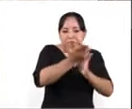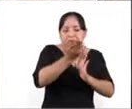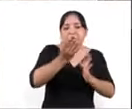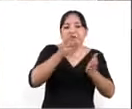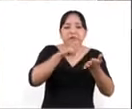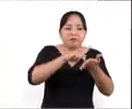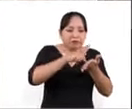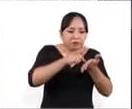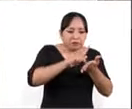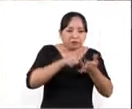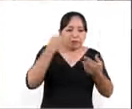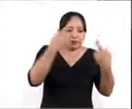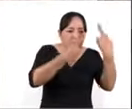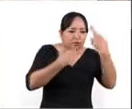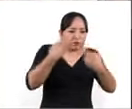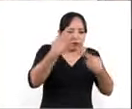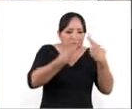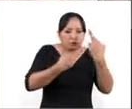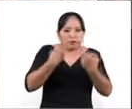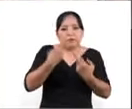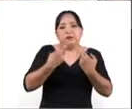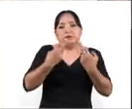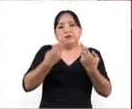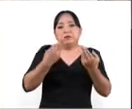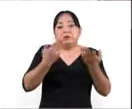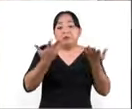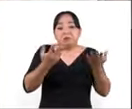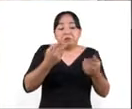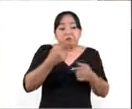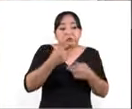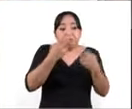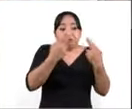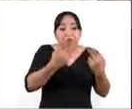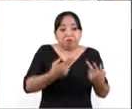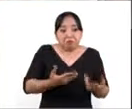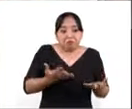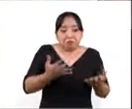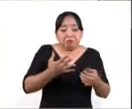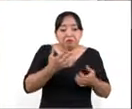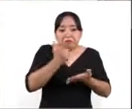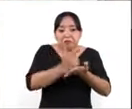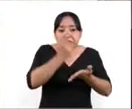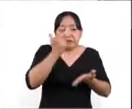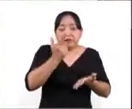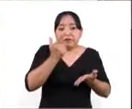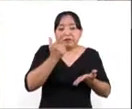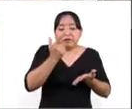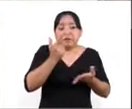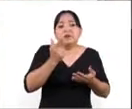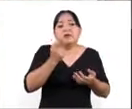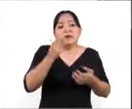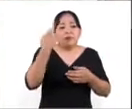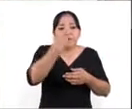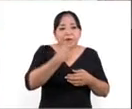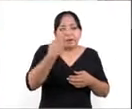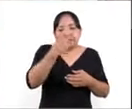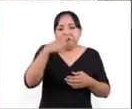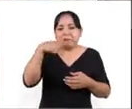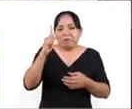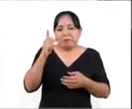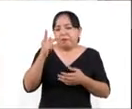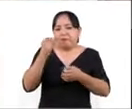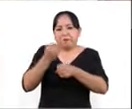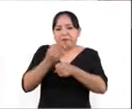están revisando si es que tienen algún daño mayor, pero por el momento no se reporta ningún daño mayor.